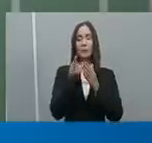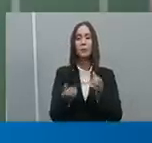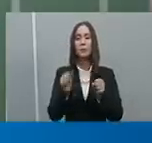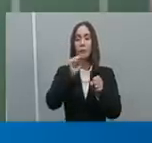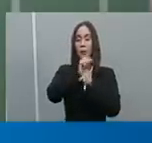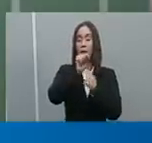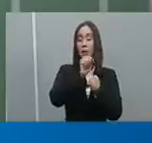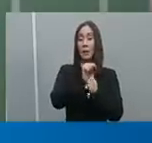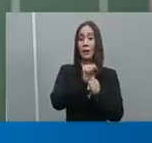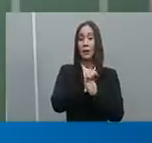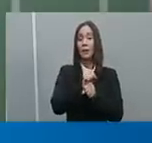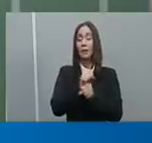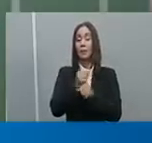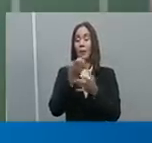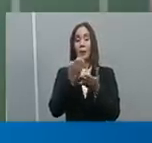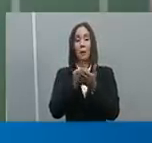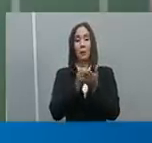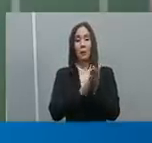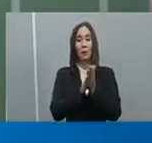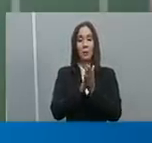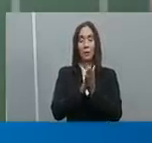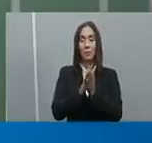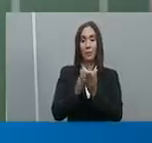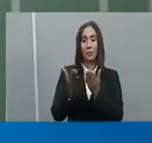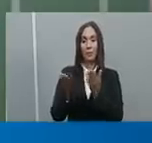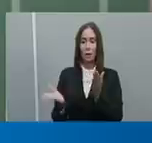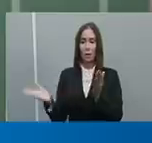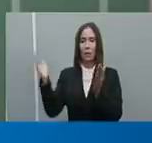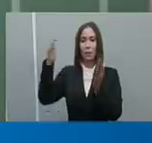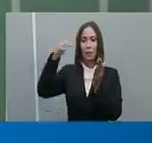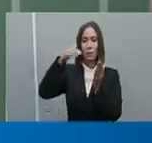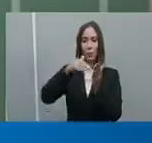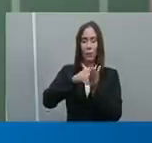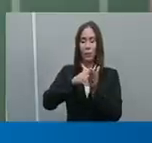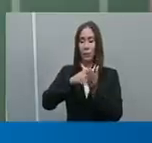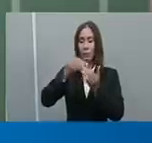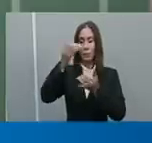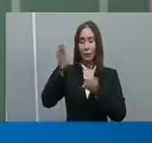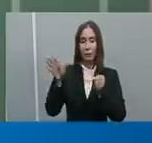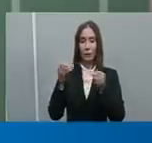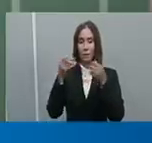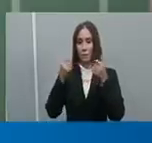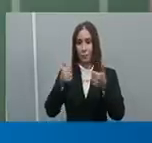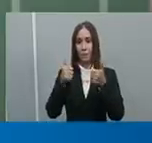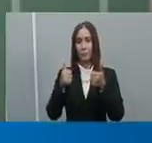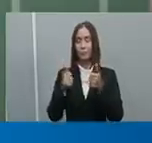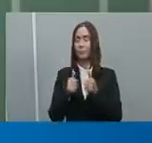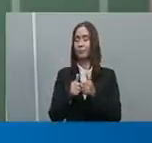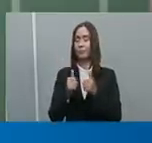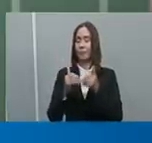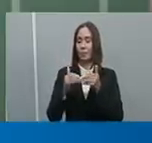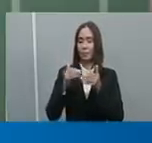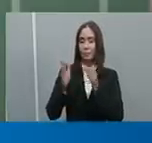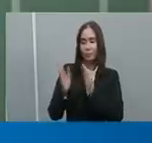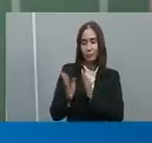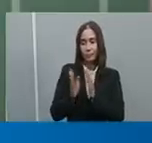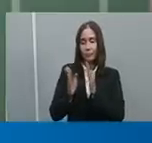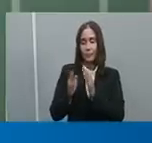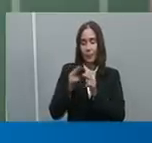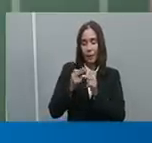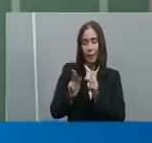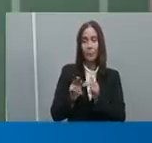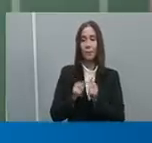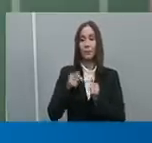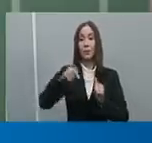de la actividad económica a sus niveles anteriores no llegará de un día para otro. Y como les digo siempre, este